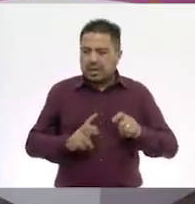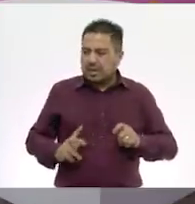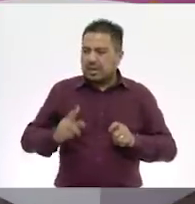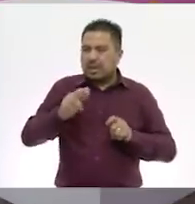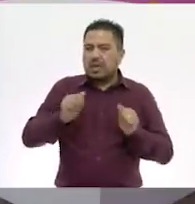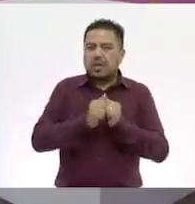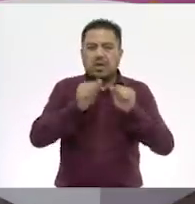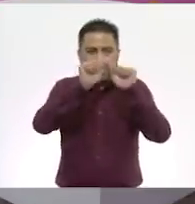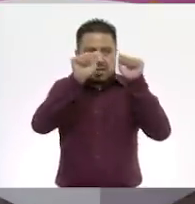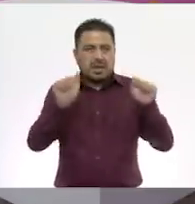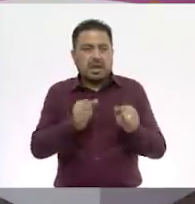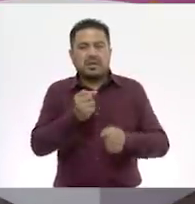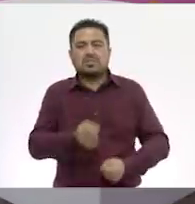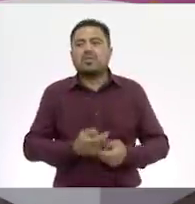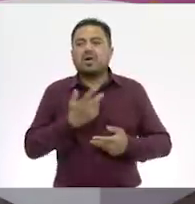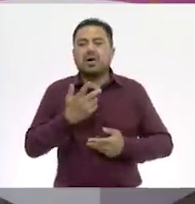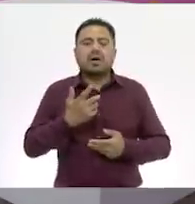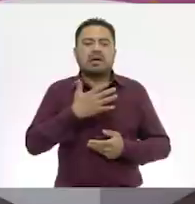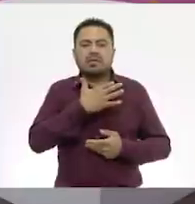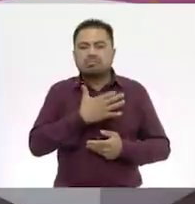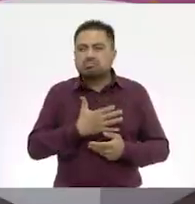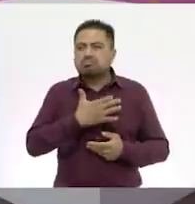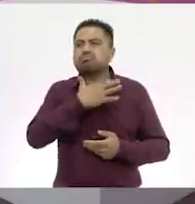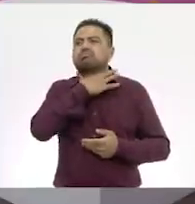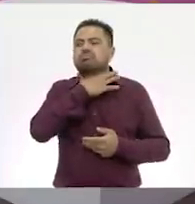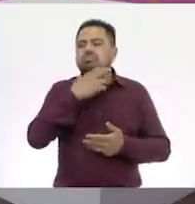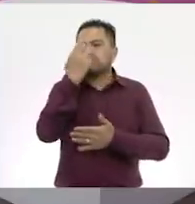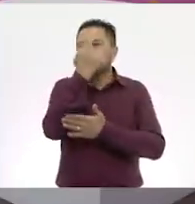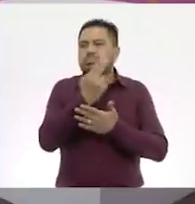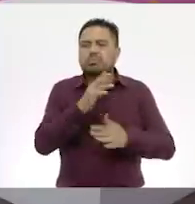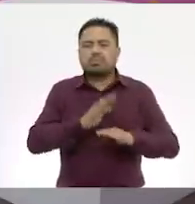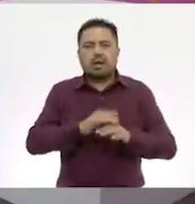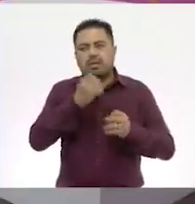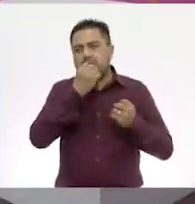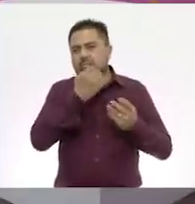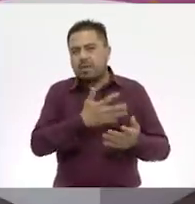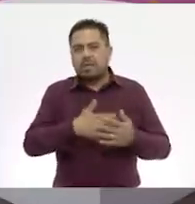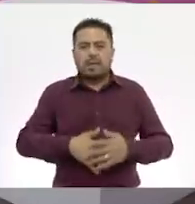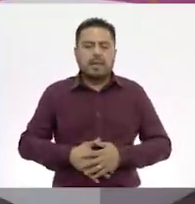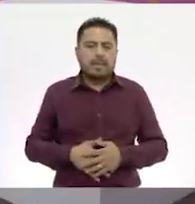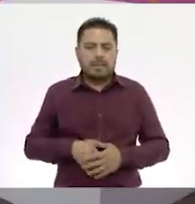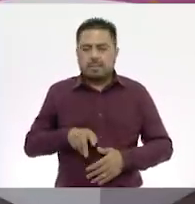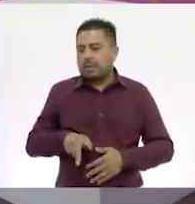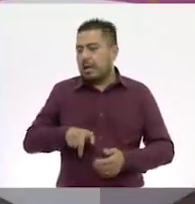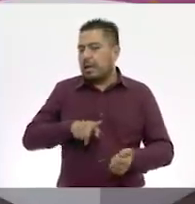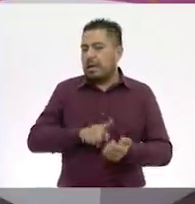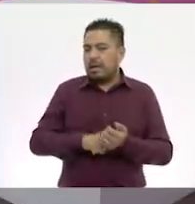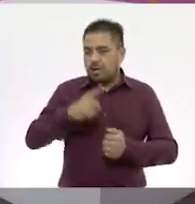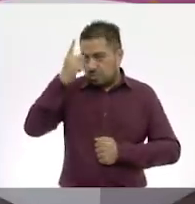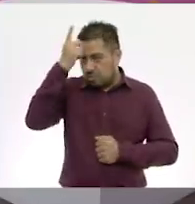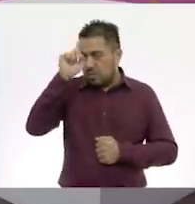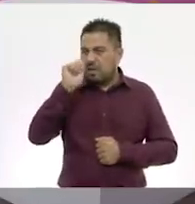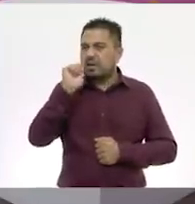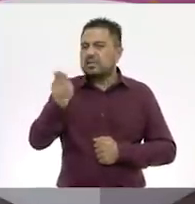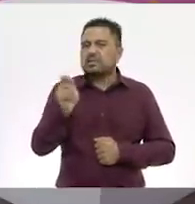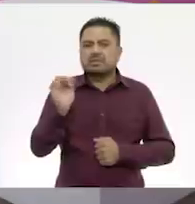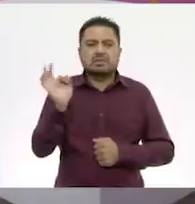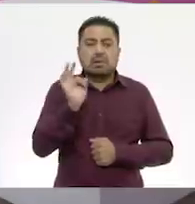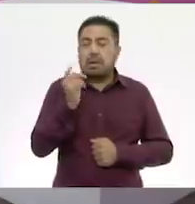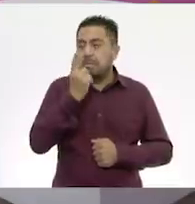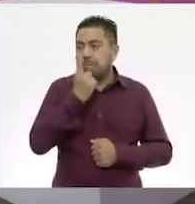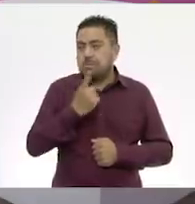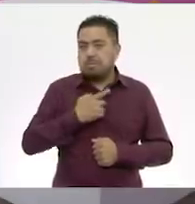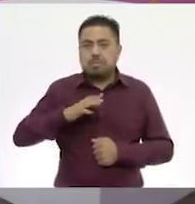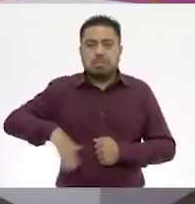con arte prolijo, en pescuezo y anca, dibujos muy lindos. Parece que el dueño, que es, según me han